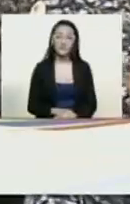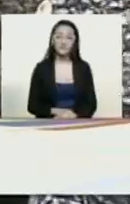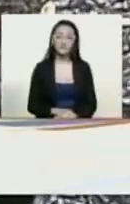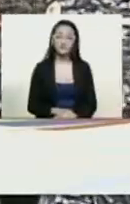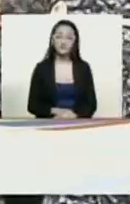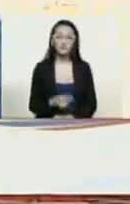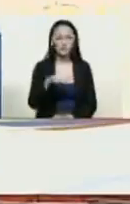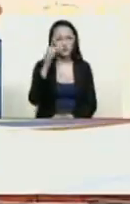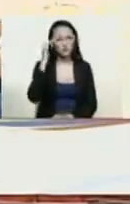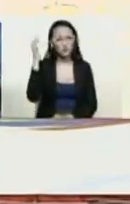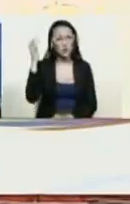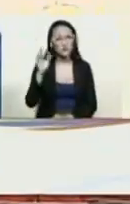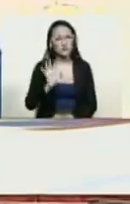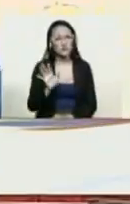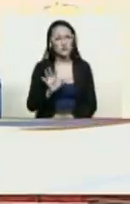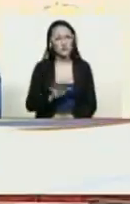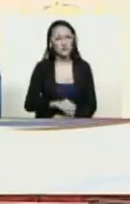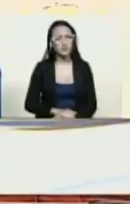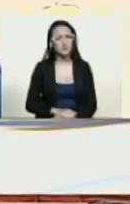Ustedes no sueñan con ese país.